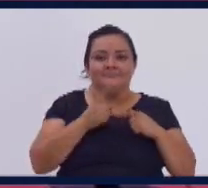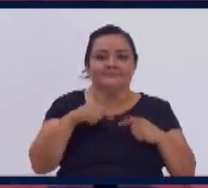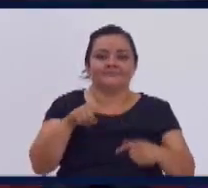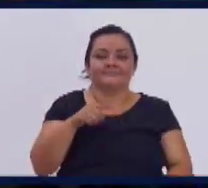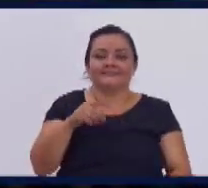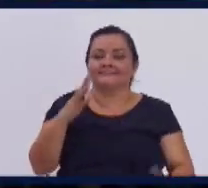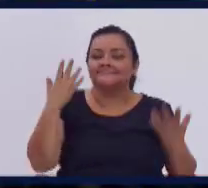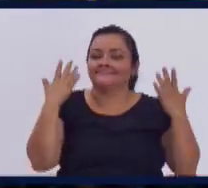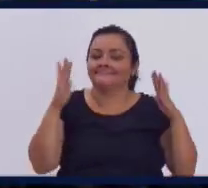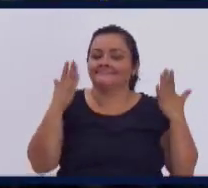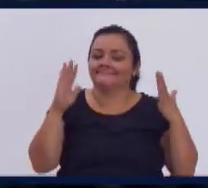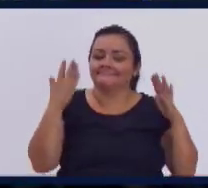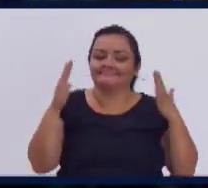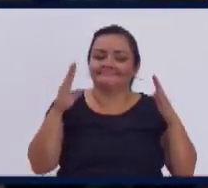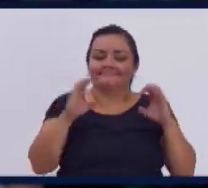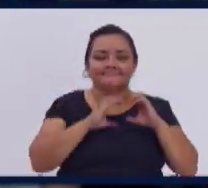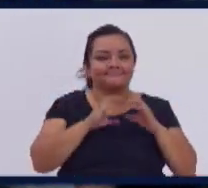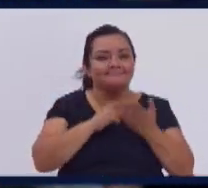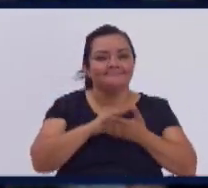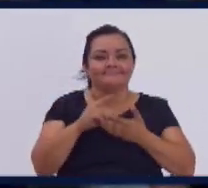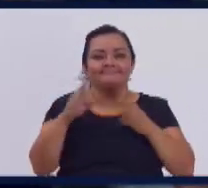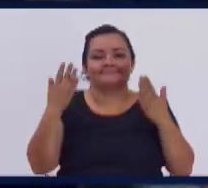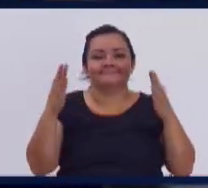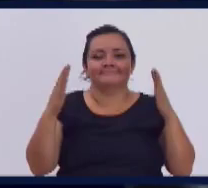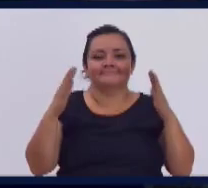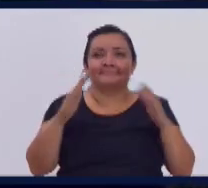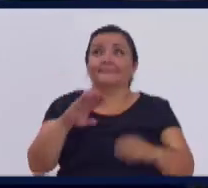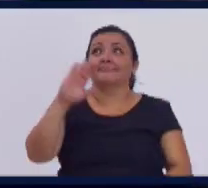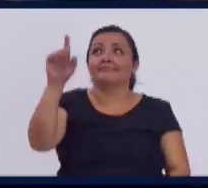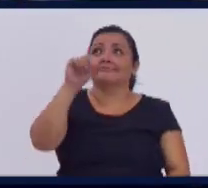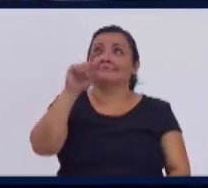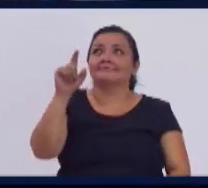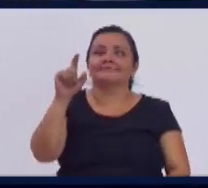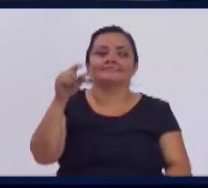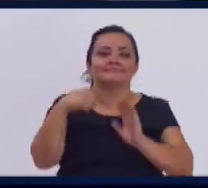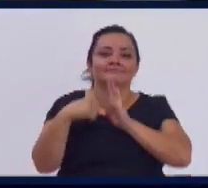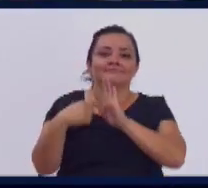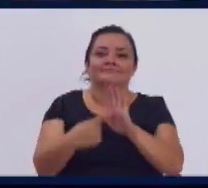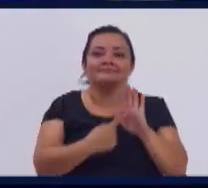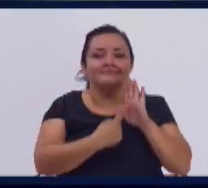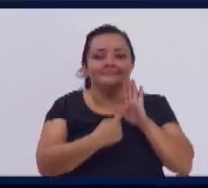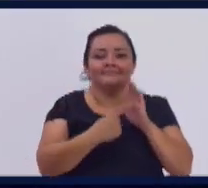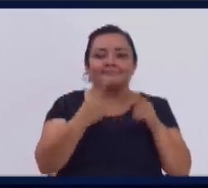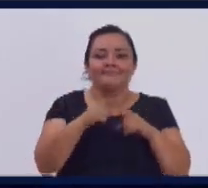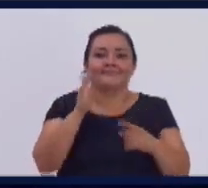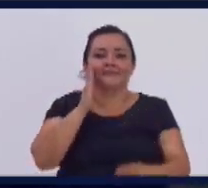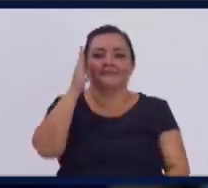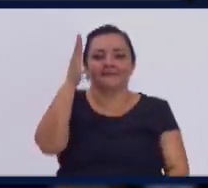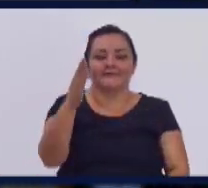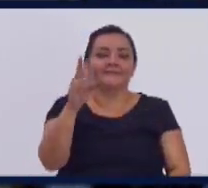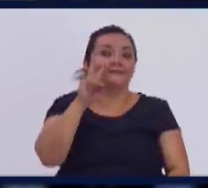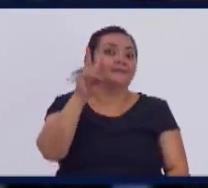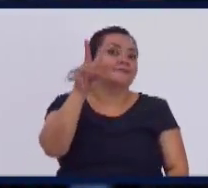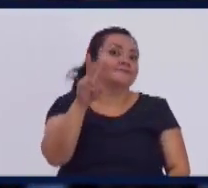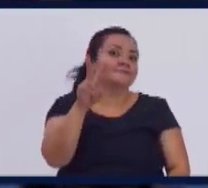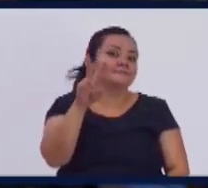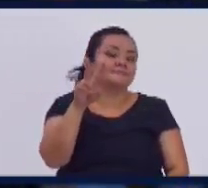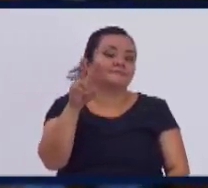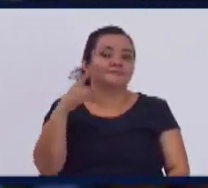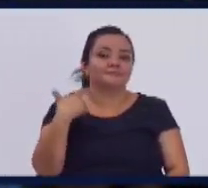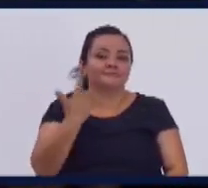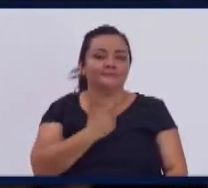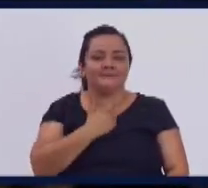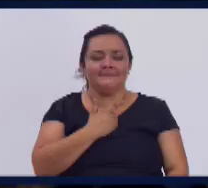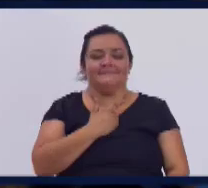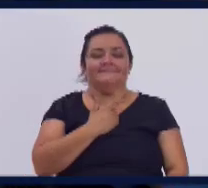le va a dar ese aplauso, regáleselo de corazón, para que su nombre sea conocido. Pero el profeta recibe esa visión, y estamos hablando